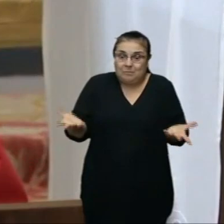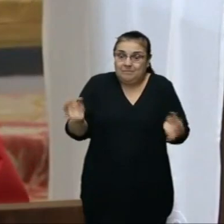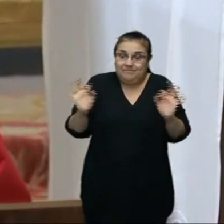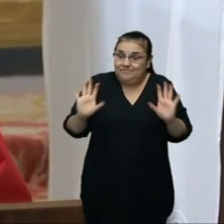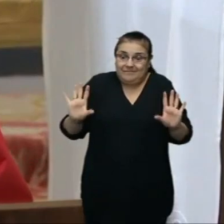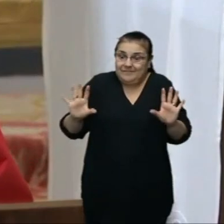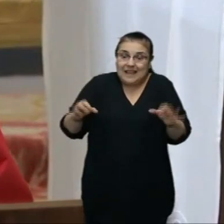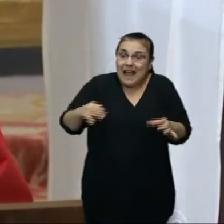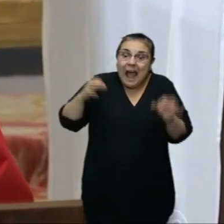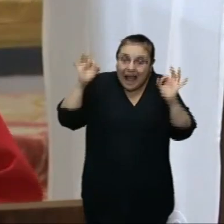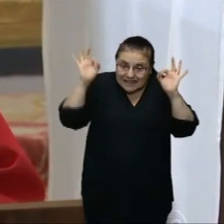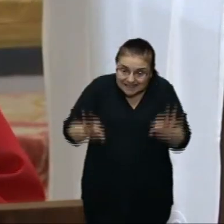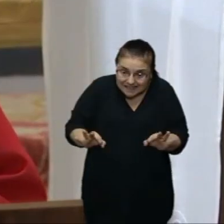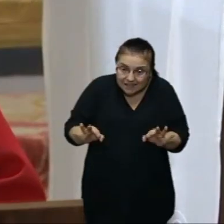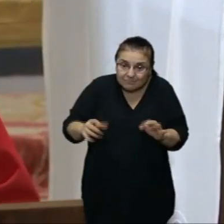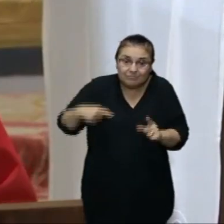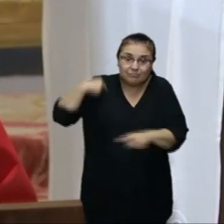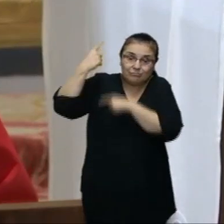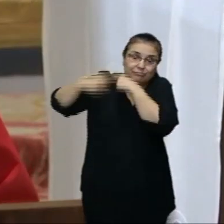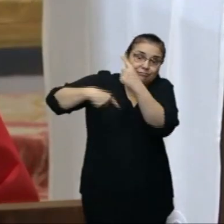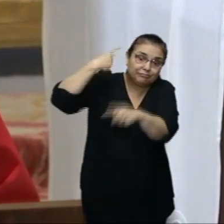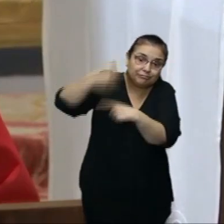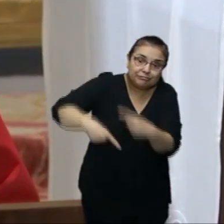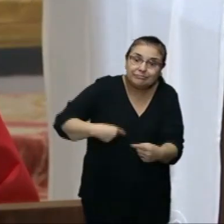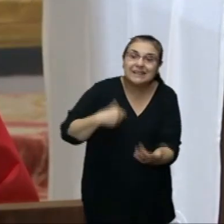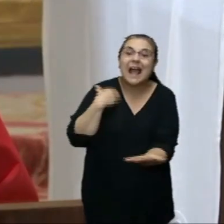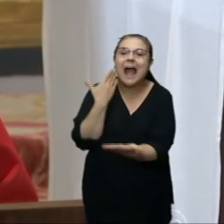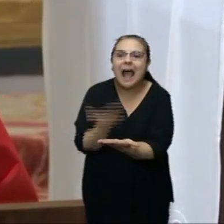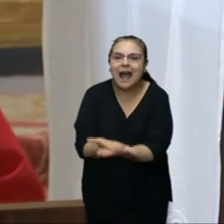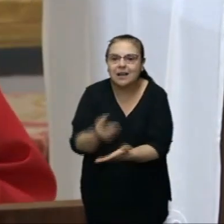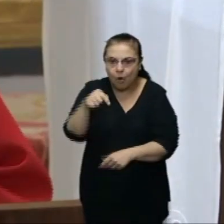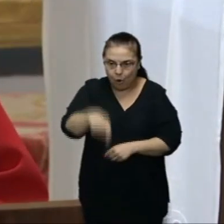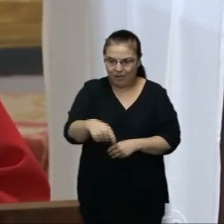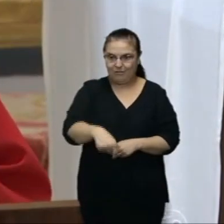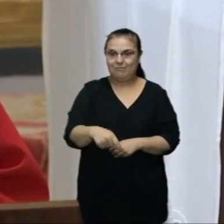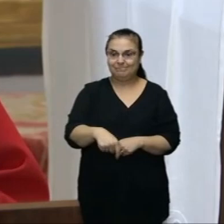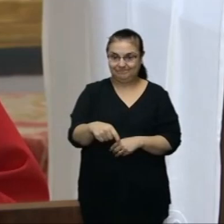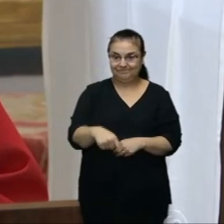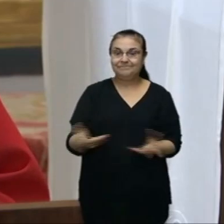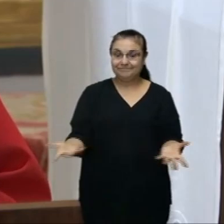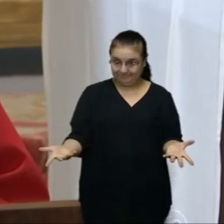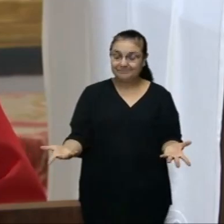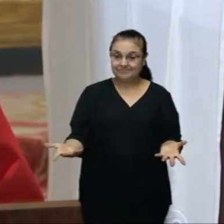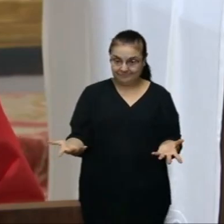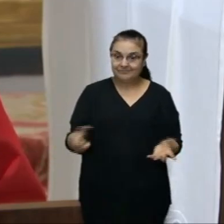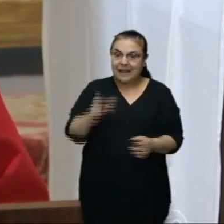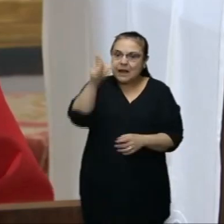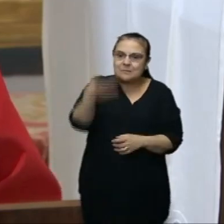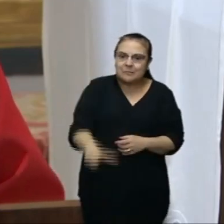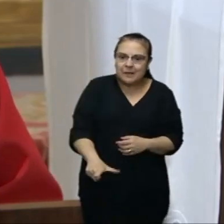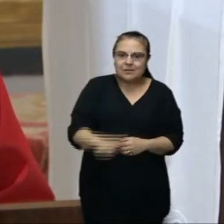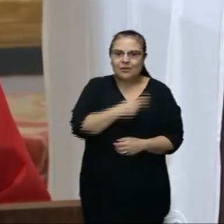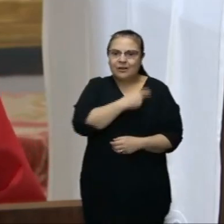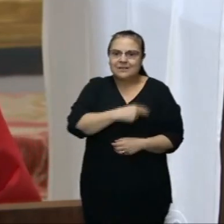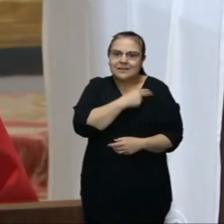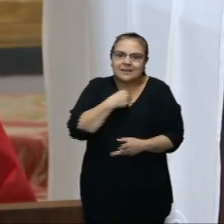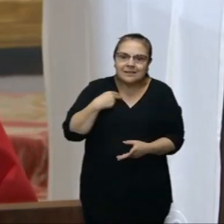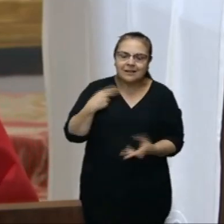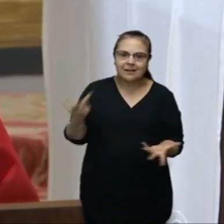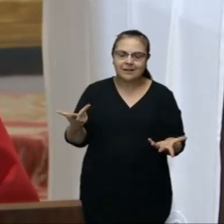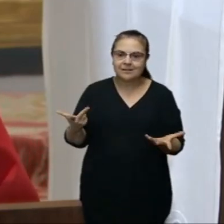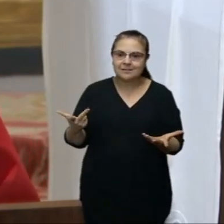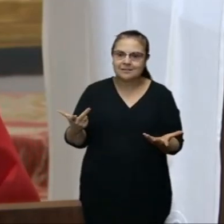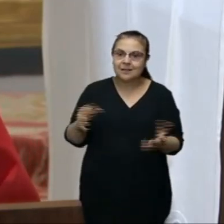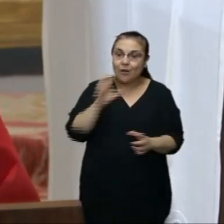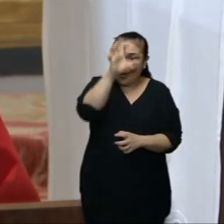así hasta el día de hoy. Los cristianos son perseguidos en muchos lugares del